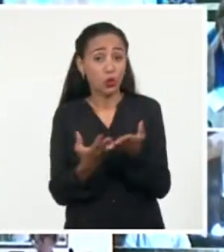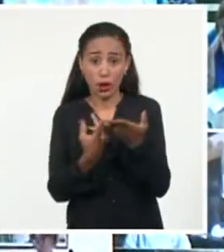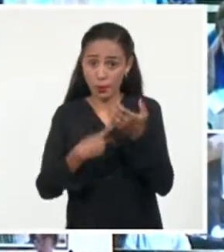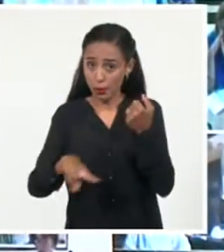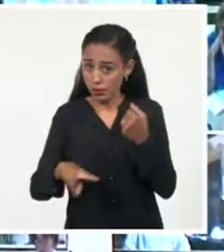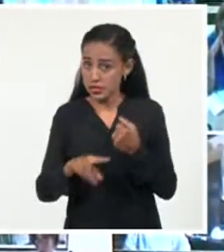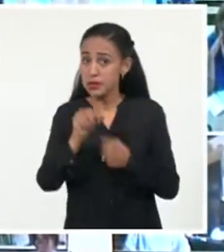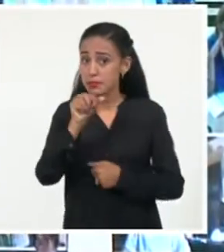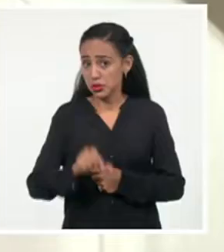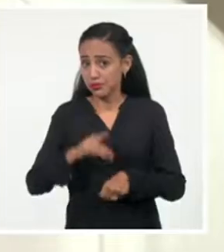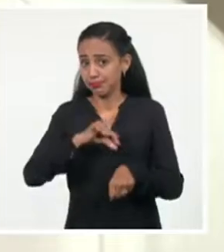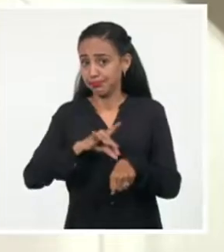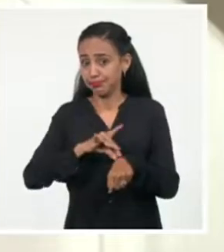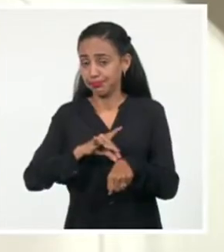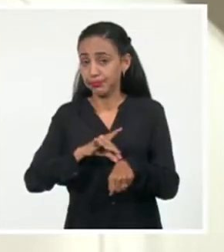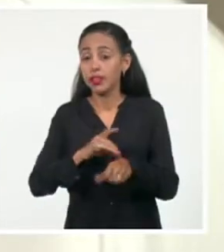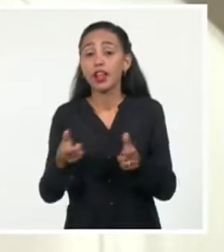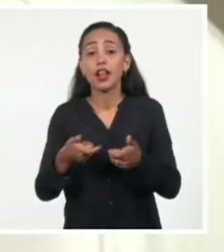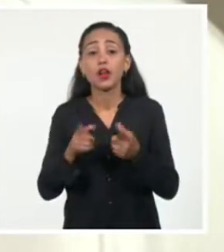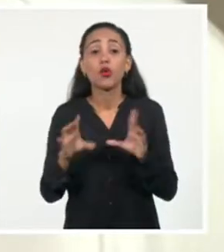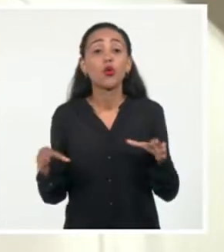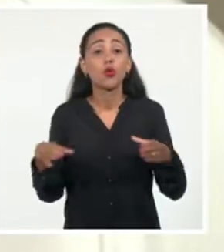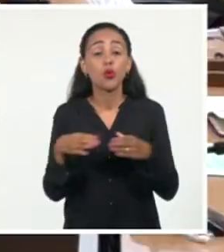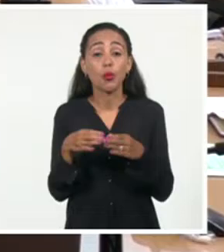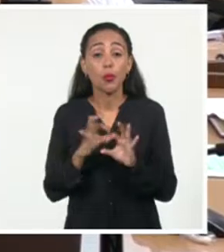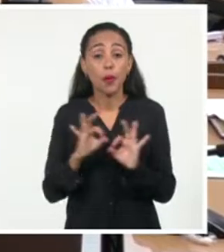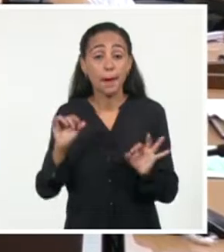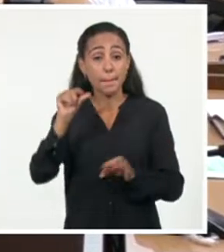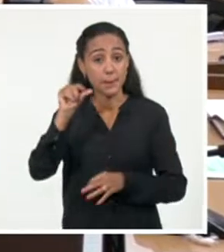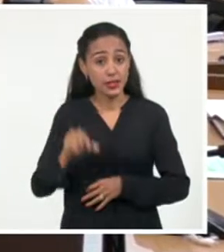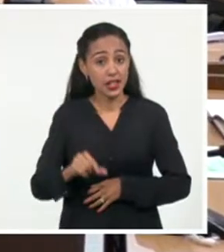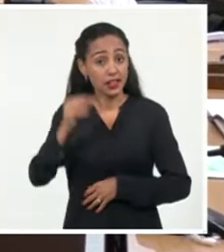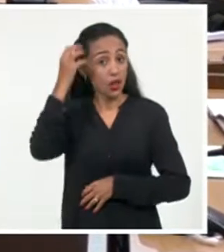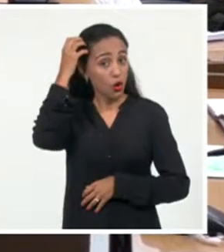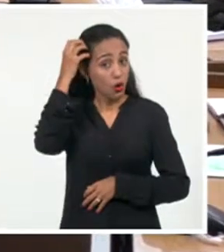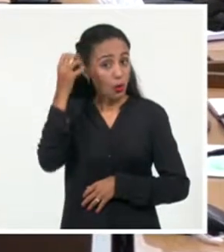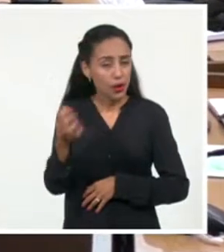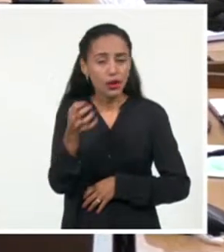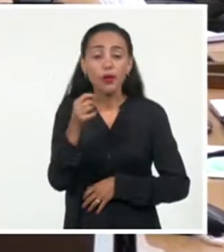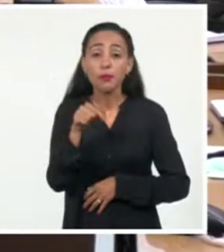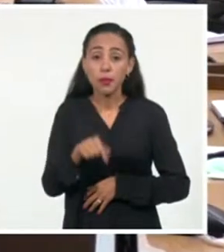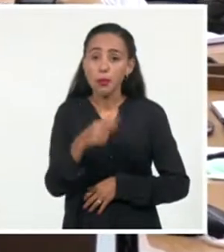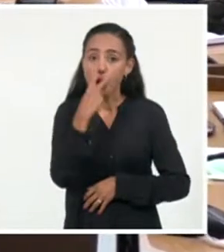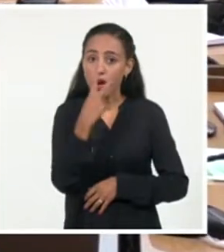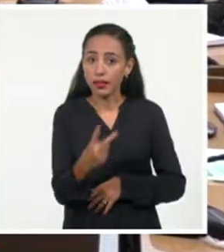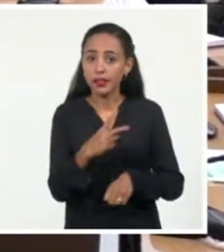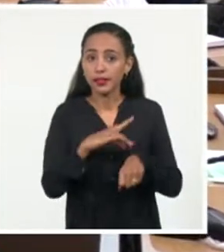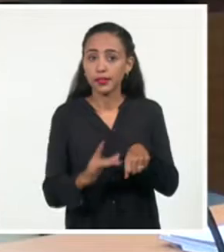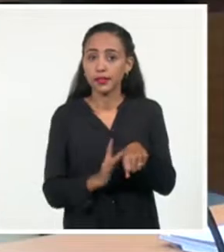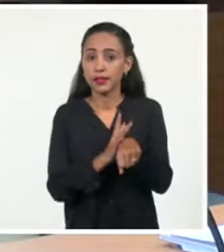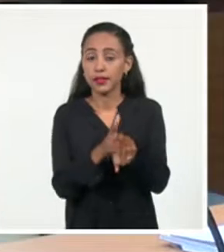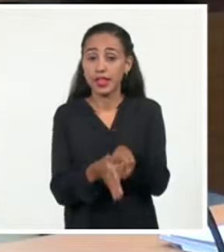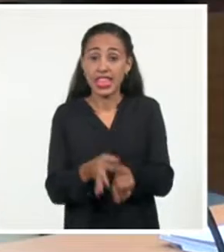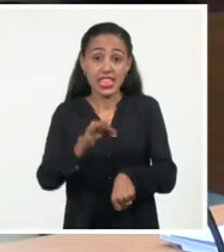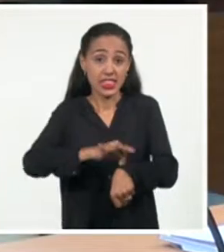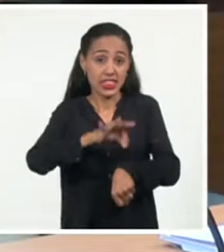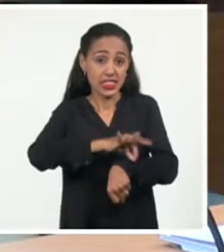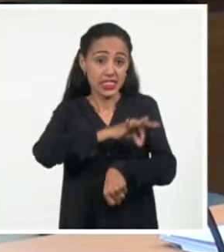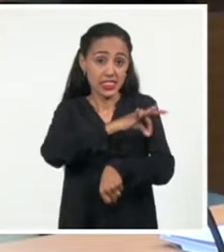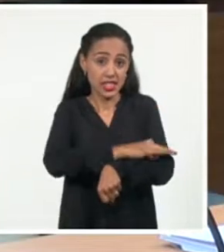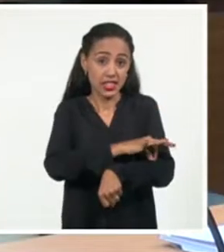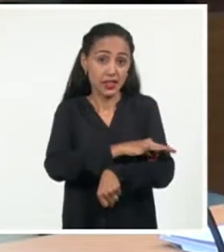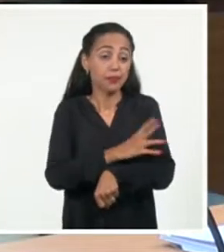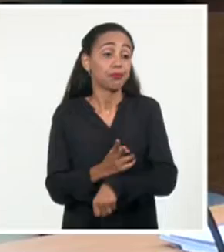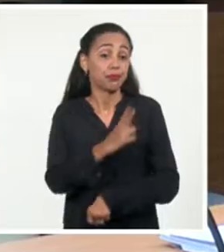provincias. Durante la reunión del Grupo Temporal de Trabajo del Gobierno para el enfrentamiento a la COVID-19 y el dengue, el titular de